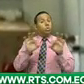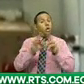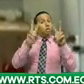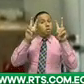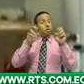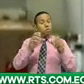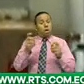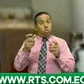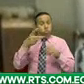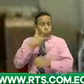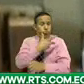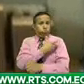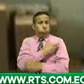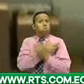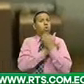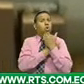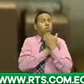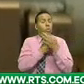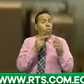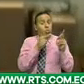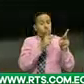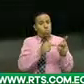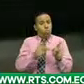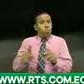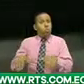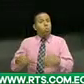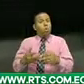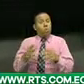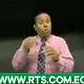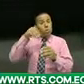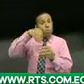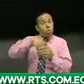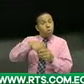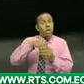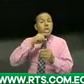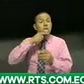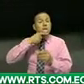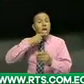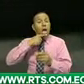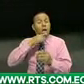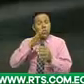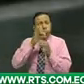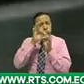ejemplo, al no estar a la temperatura adecuada, podría volverse ineficaz. Informó Javier Rosero.